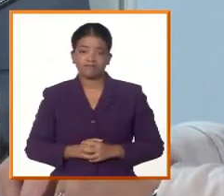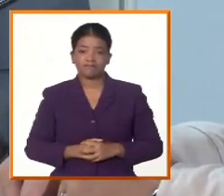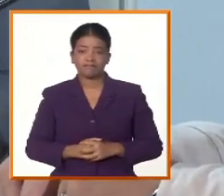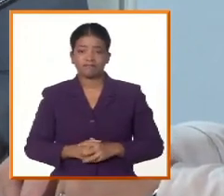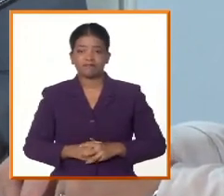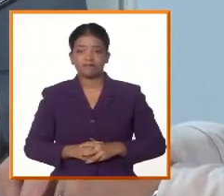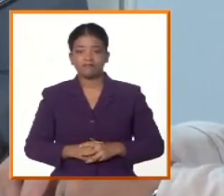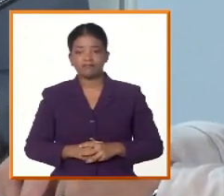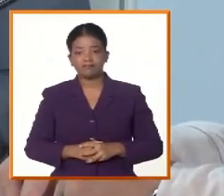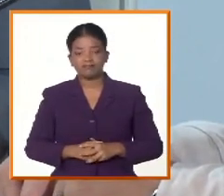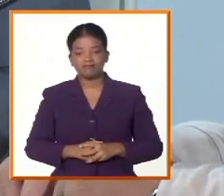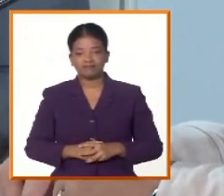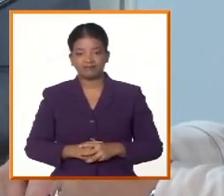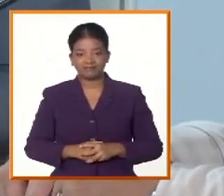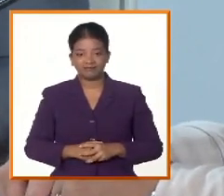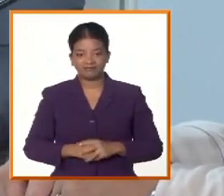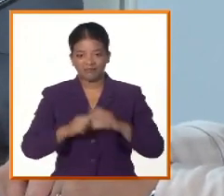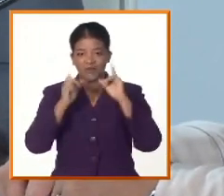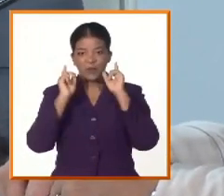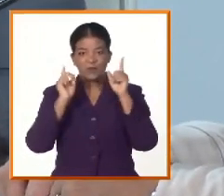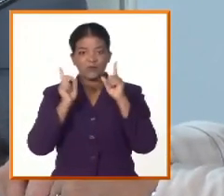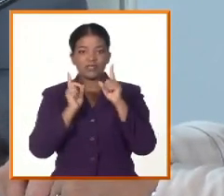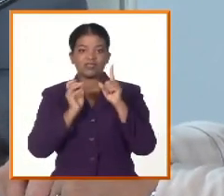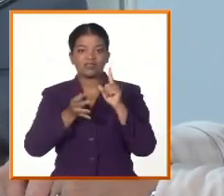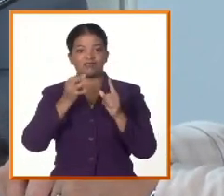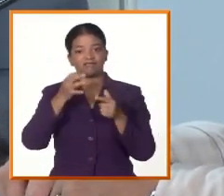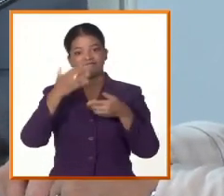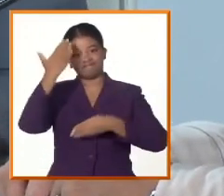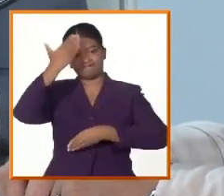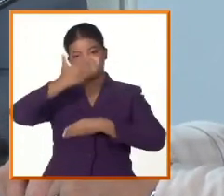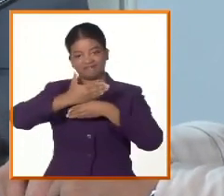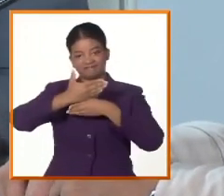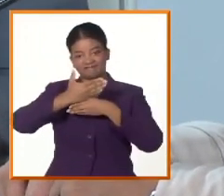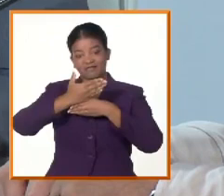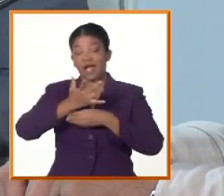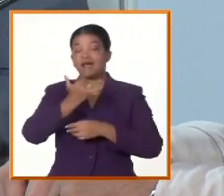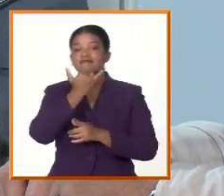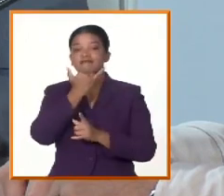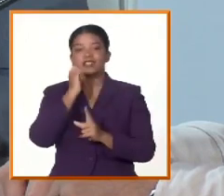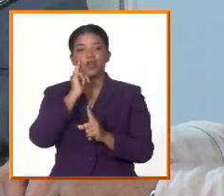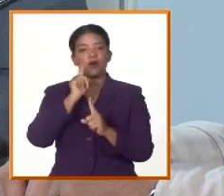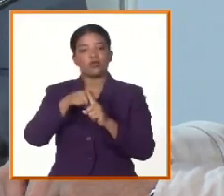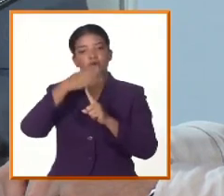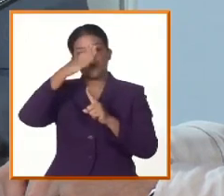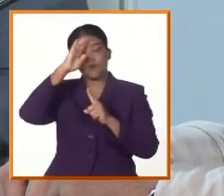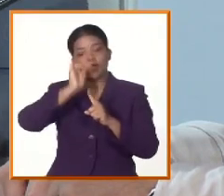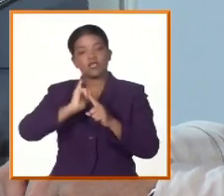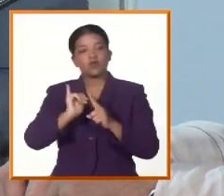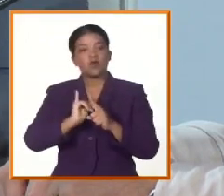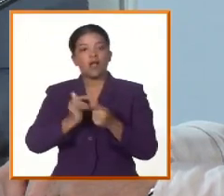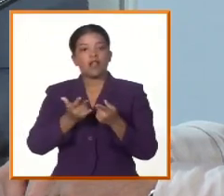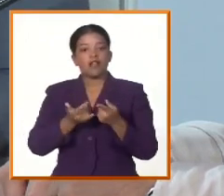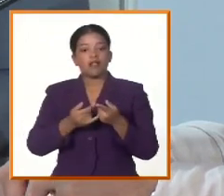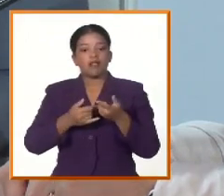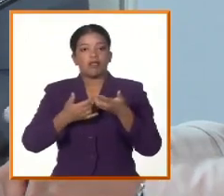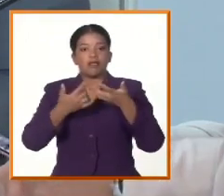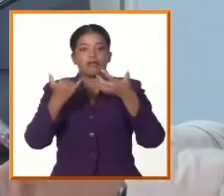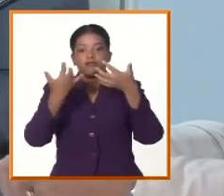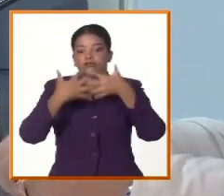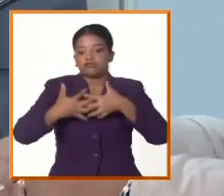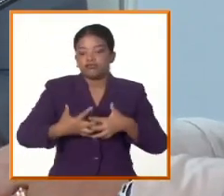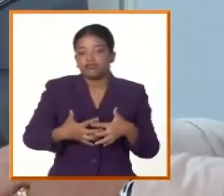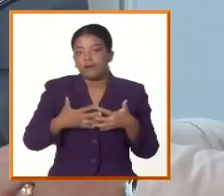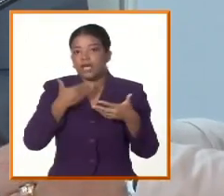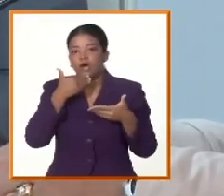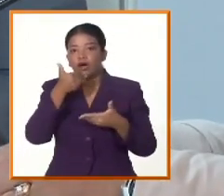obstinación este seguimiento esta política genocida afecta el propósito de Cuba de incrementar la producción de alimentos para nuestro pueblo como uno de los indicadores